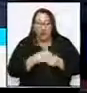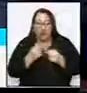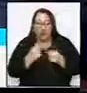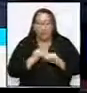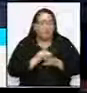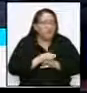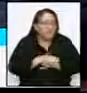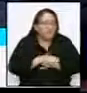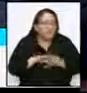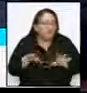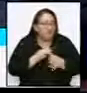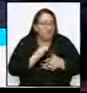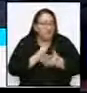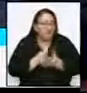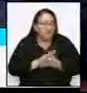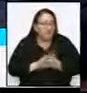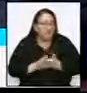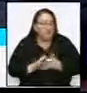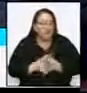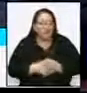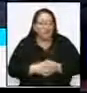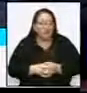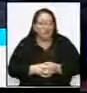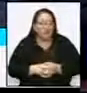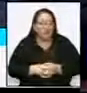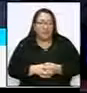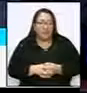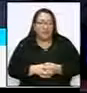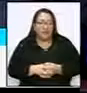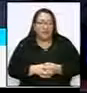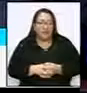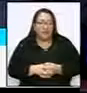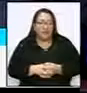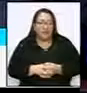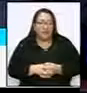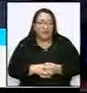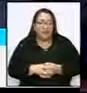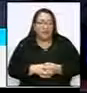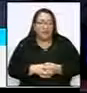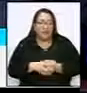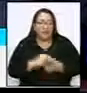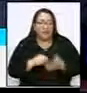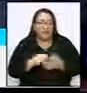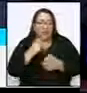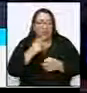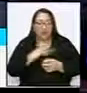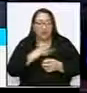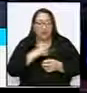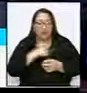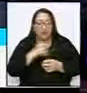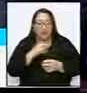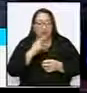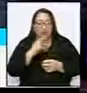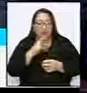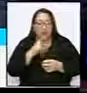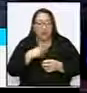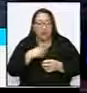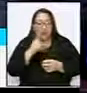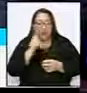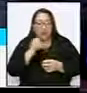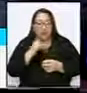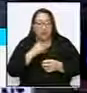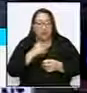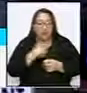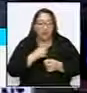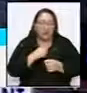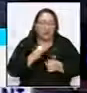sin ninguna distinción de fuerzas políticas, está de acuerdo que en el Perú se fortalezca la institucionalidad